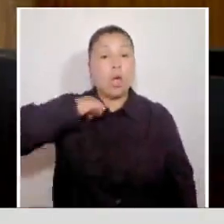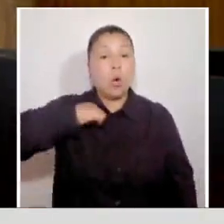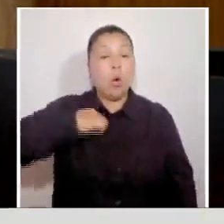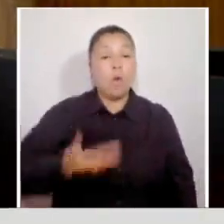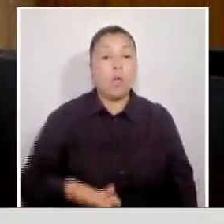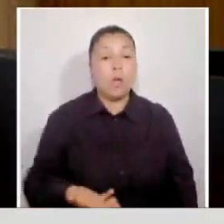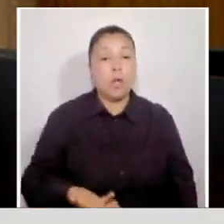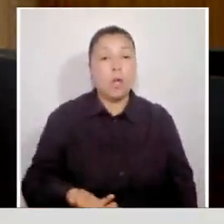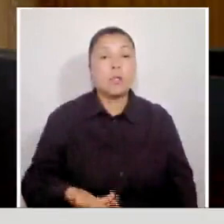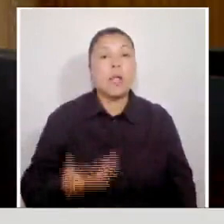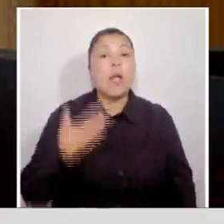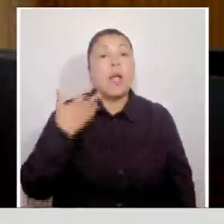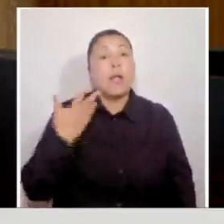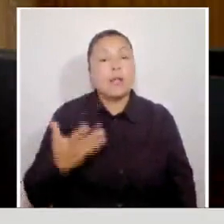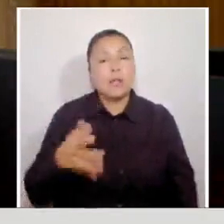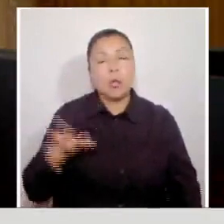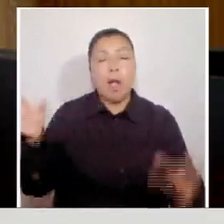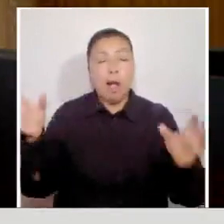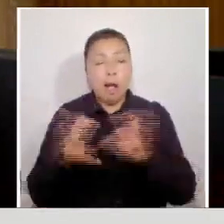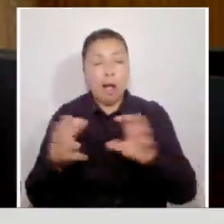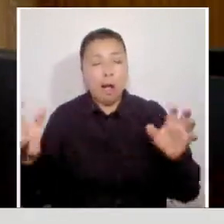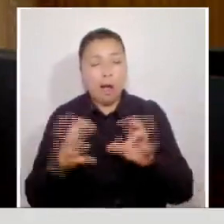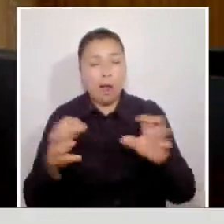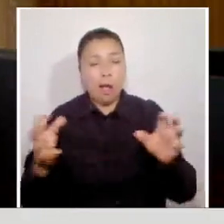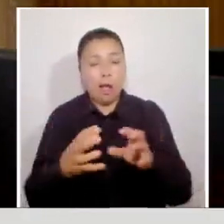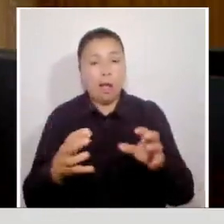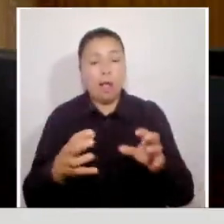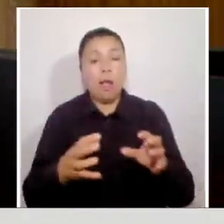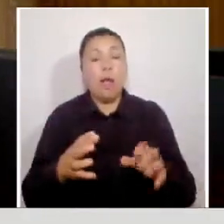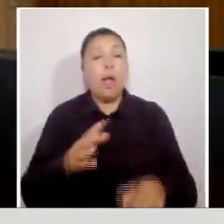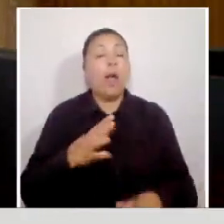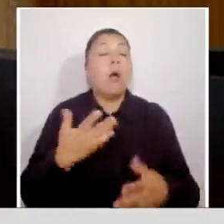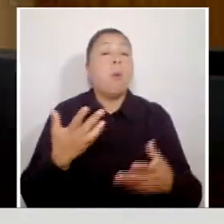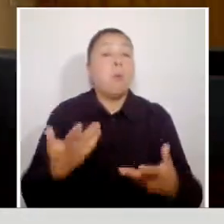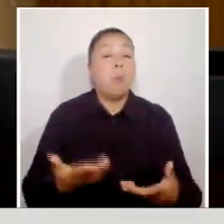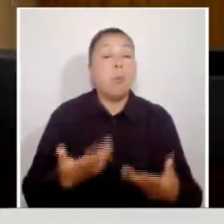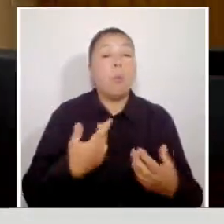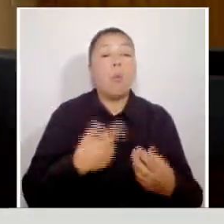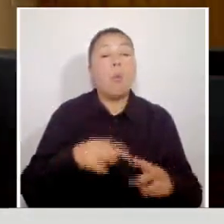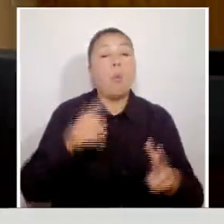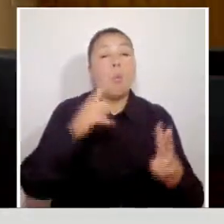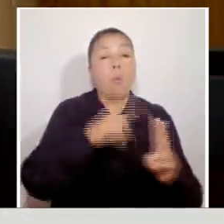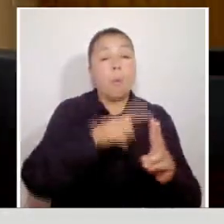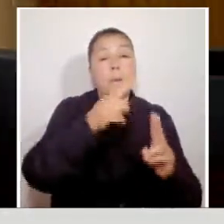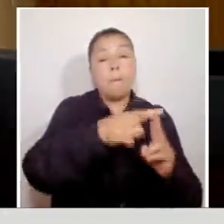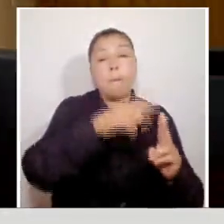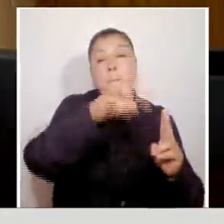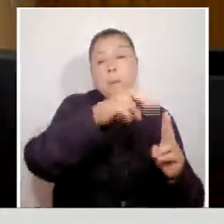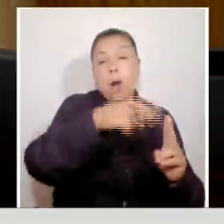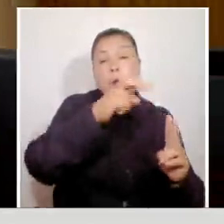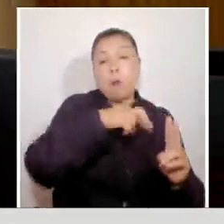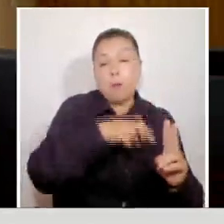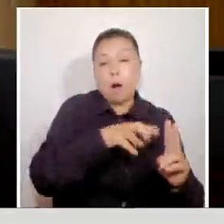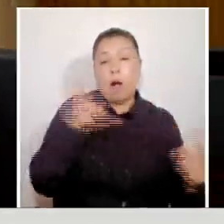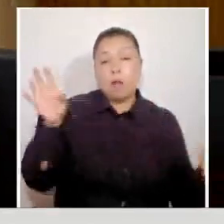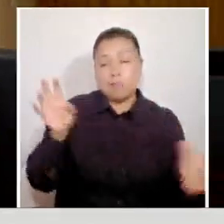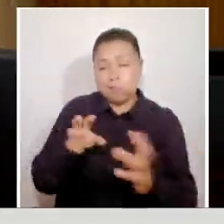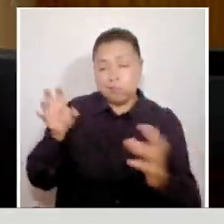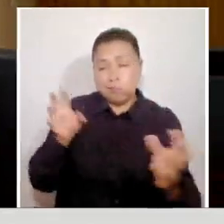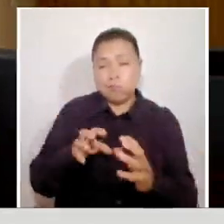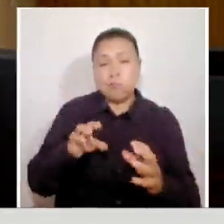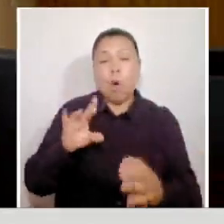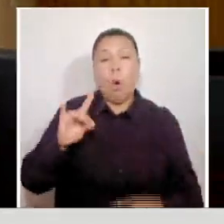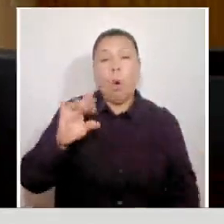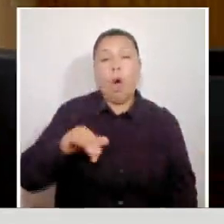que son agredidos o agredidas por alguna alguno de sus progenitores o algún adulto